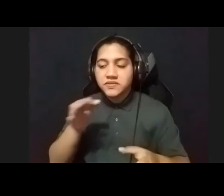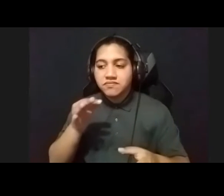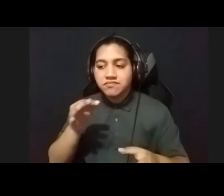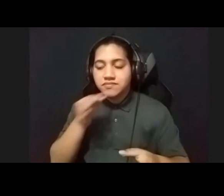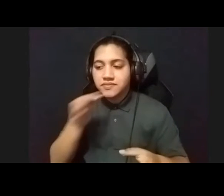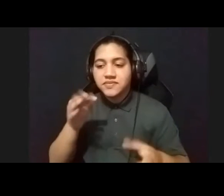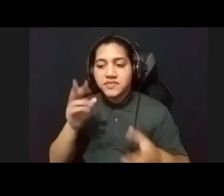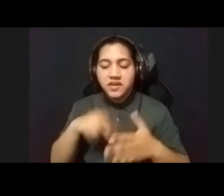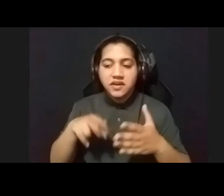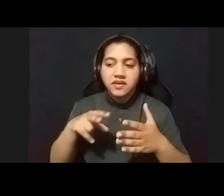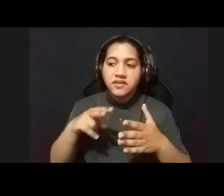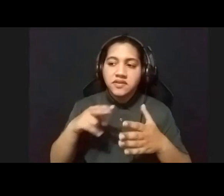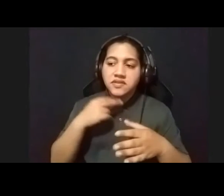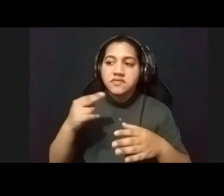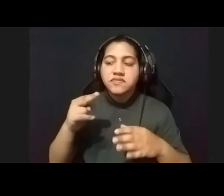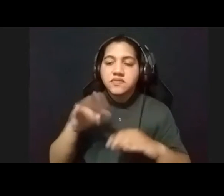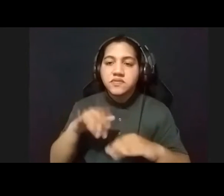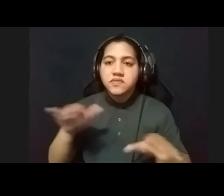voz alta cuentos,